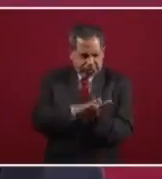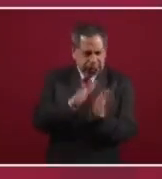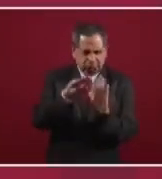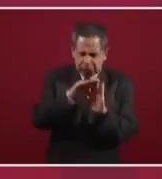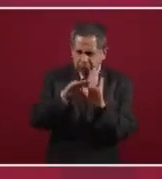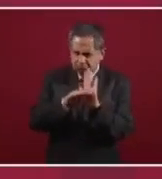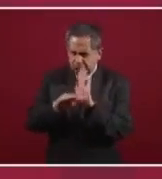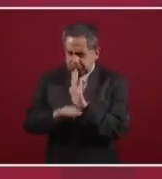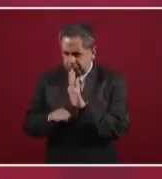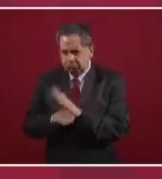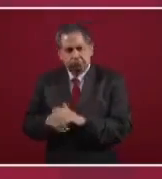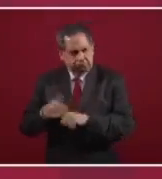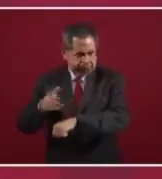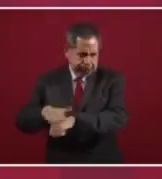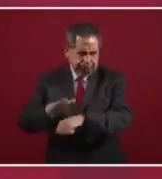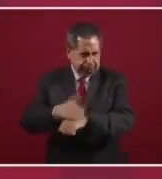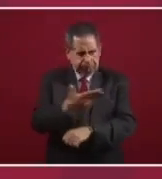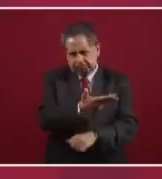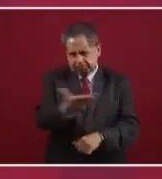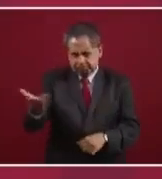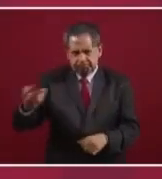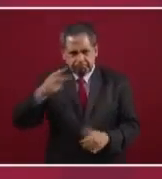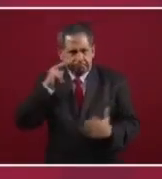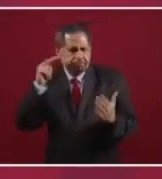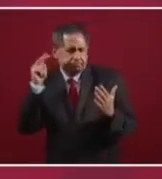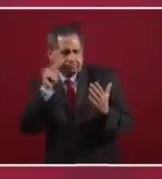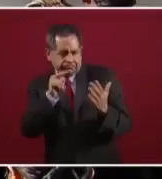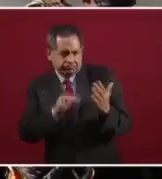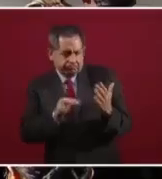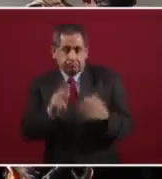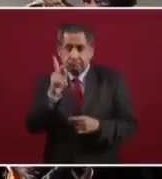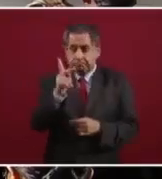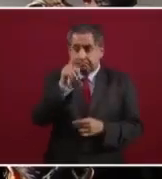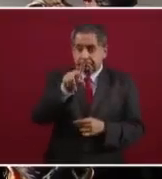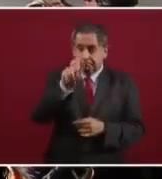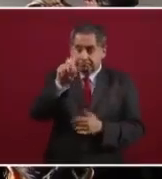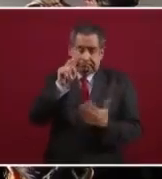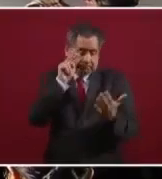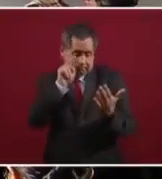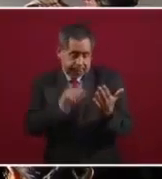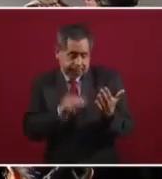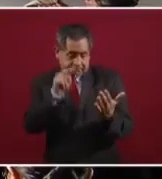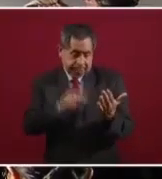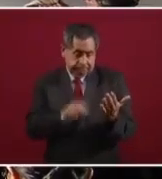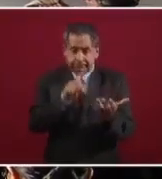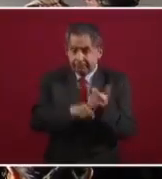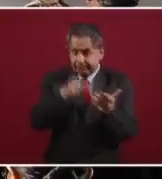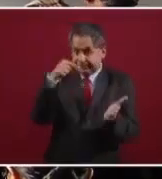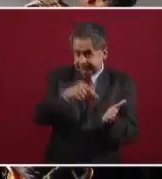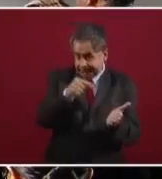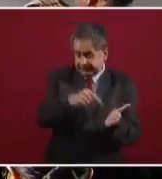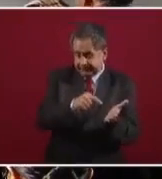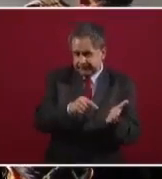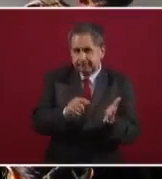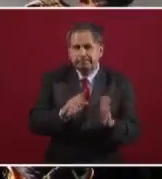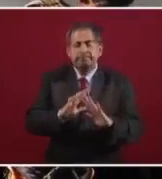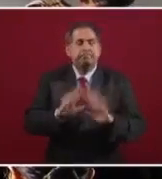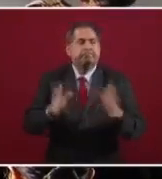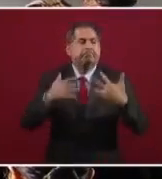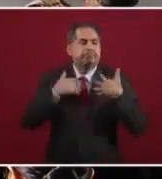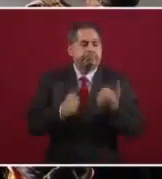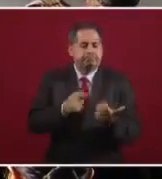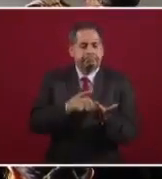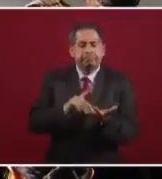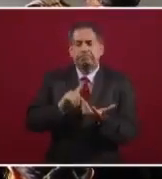Invito a que conozcan el plan de desarrollo y cuando se lee el plan de desarrollo se entiende